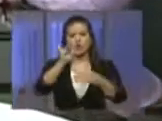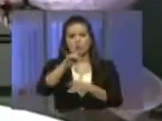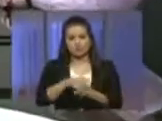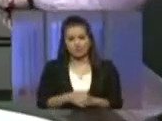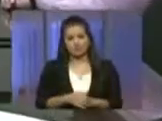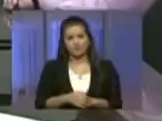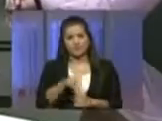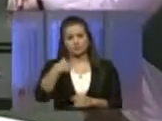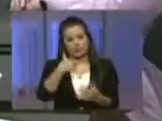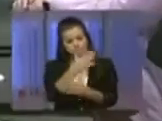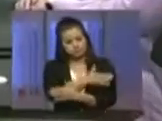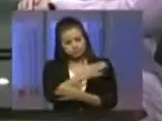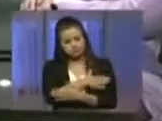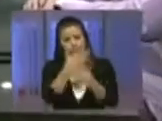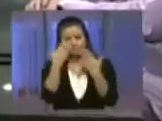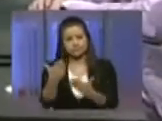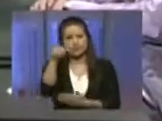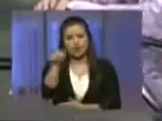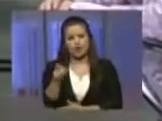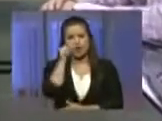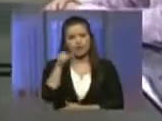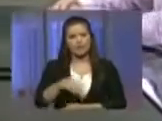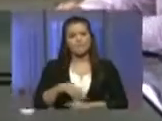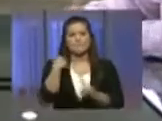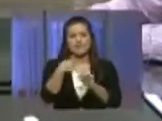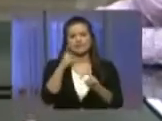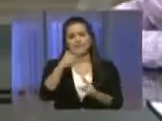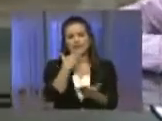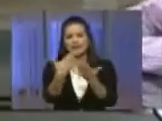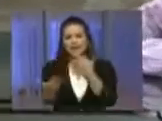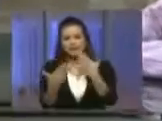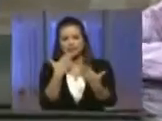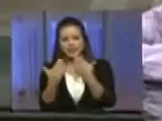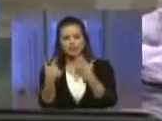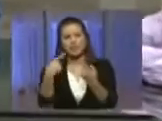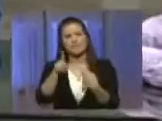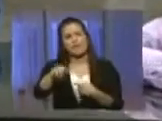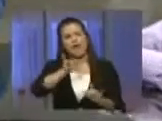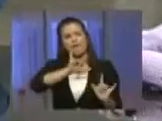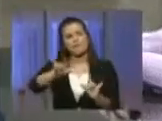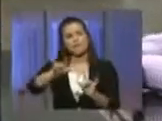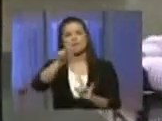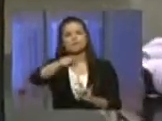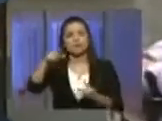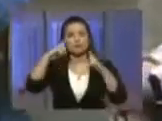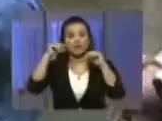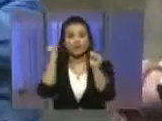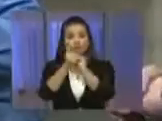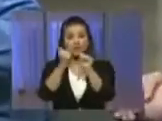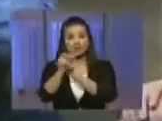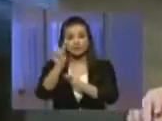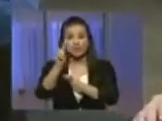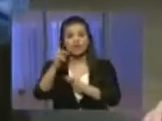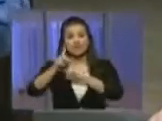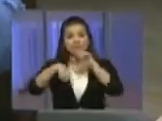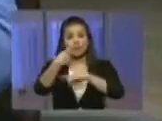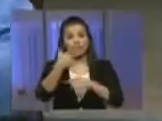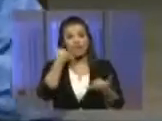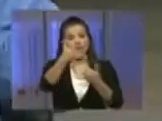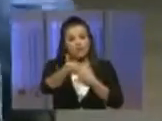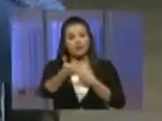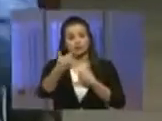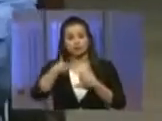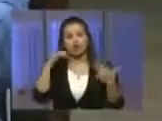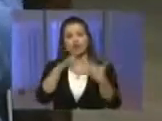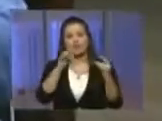reconocimiento y mi agradecimiento mi amor a todos los atletas venezolanos ya vamos a hablar con ellos tenemos un pase